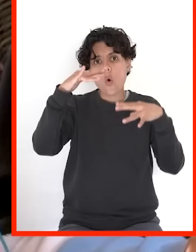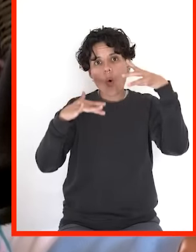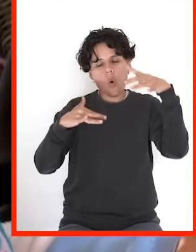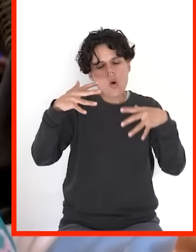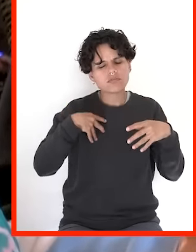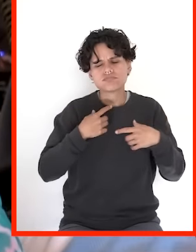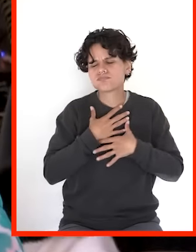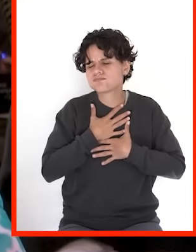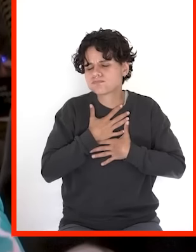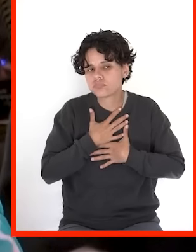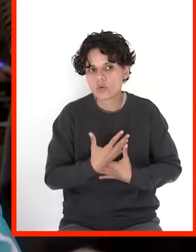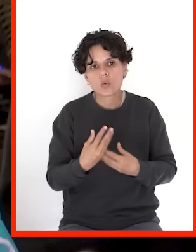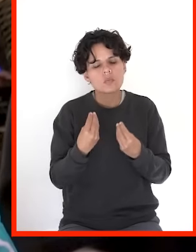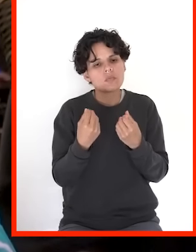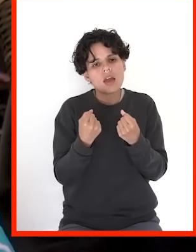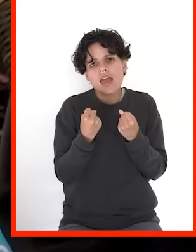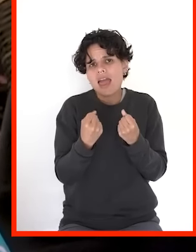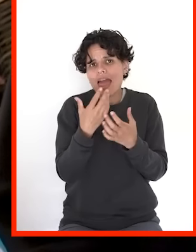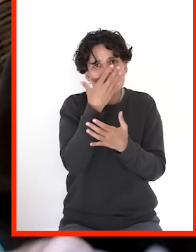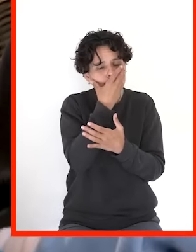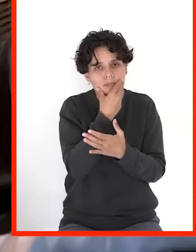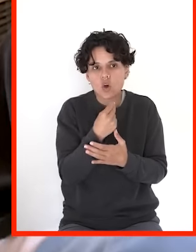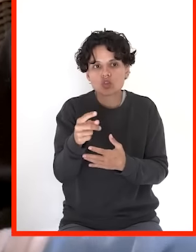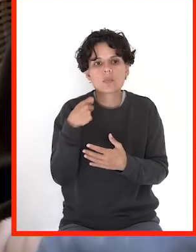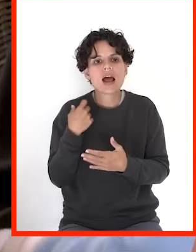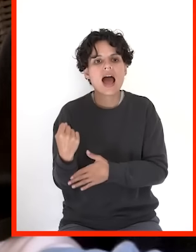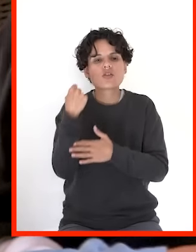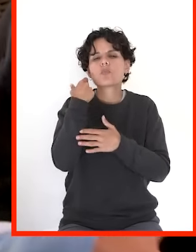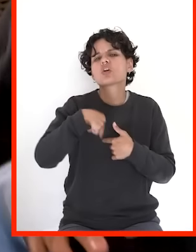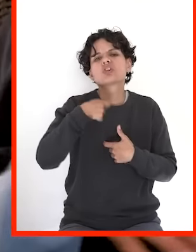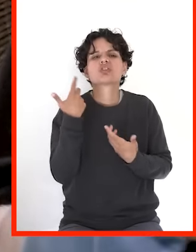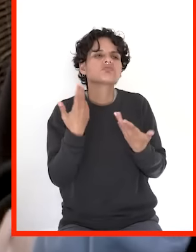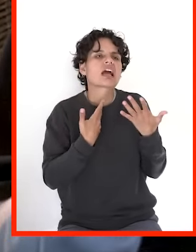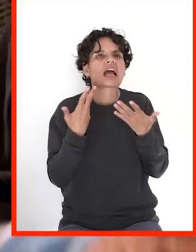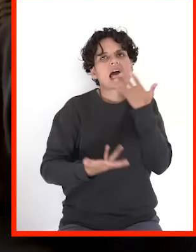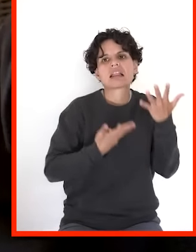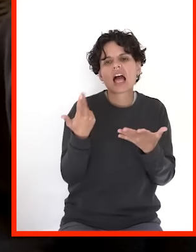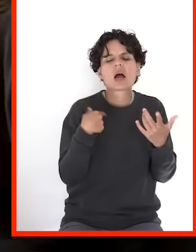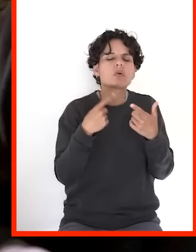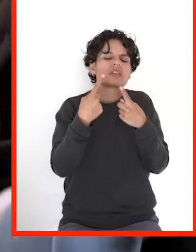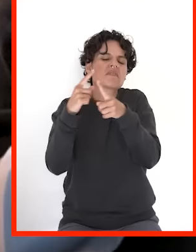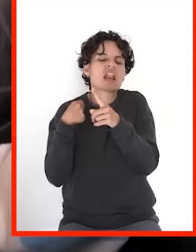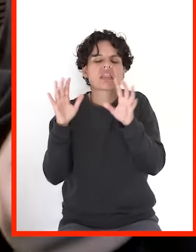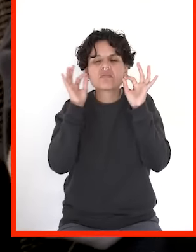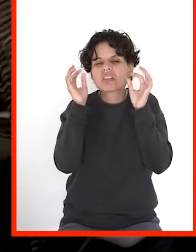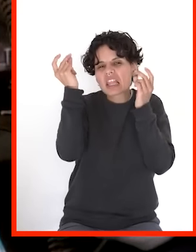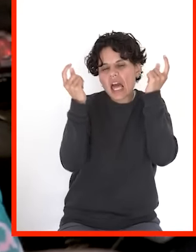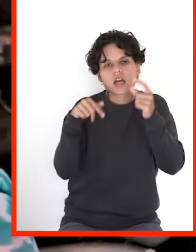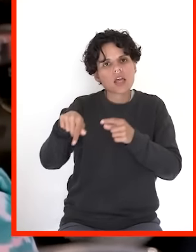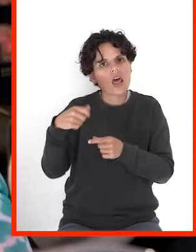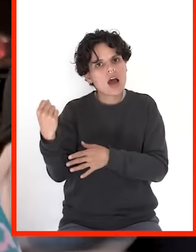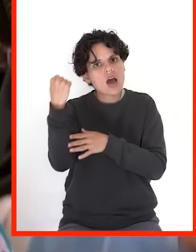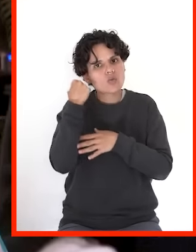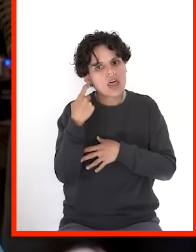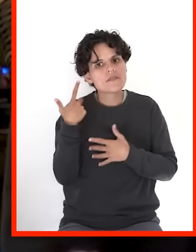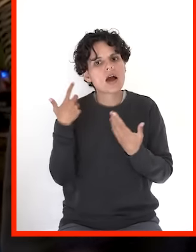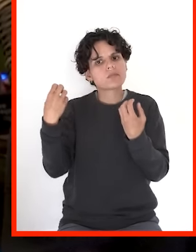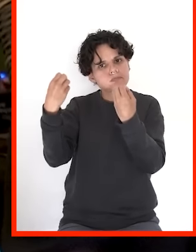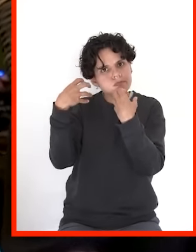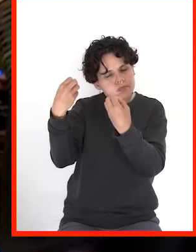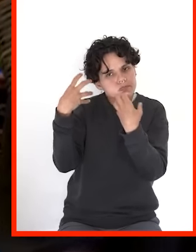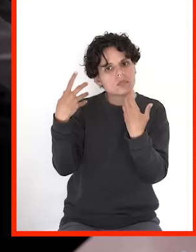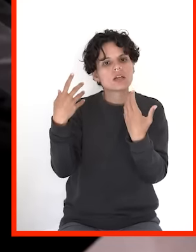De hecho, él nos enseñó mucho a hacer armonía. Nosotros cantábamos así por instinto nomás, las melodías y todo. Y no es como que nos corregía cuando teníamos esa armonía. ¿No? Ese no